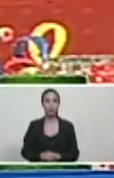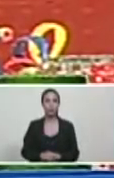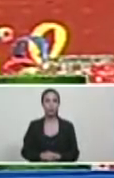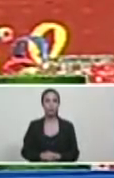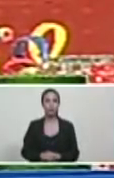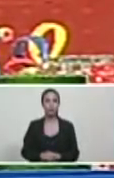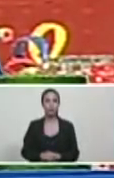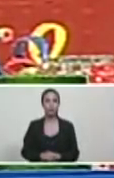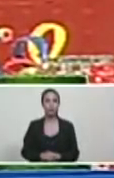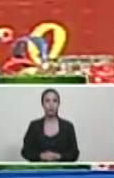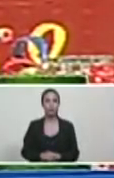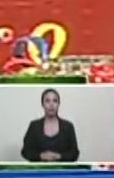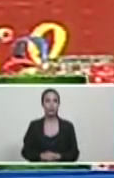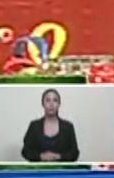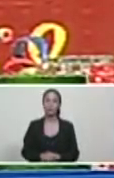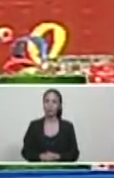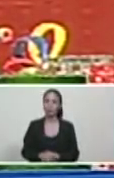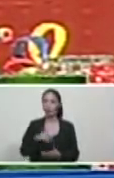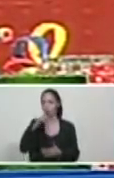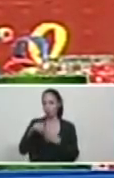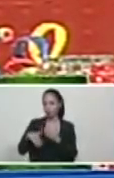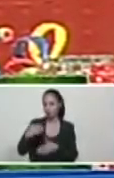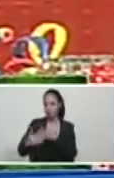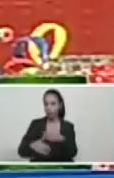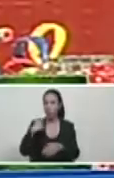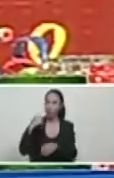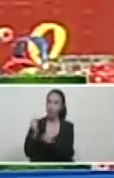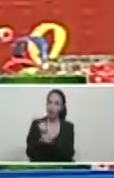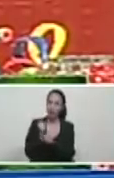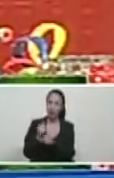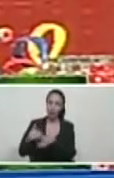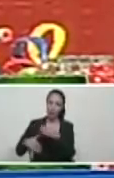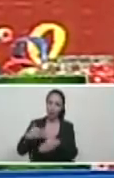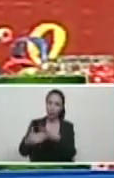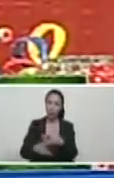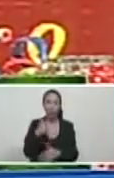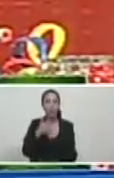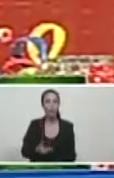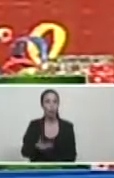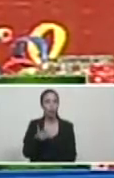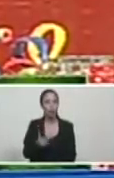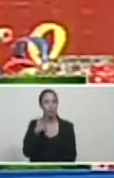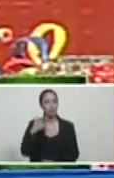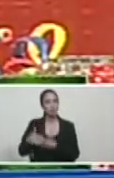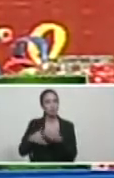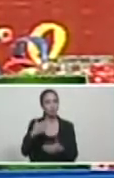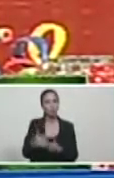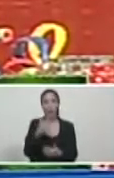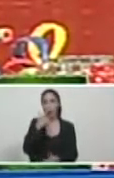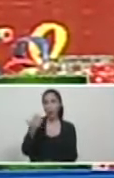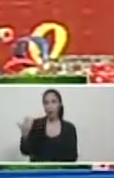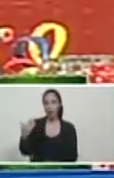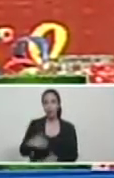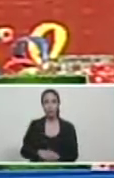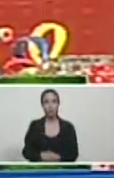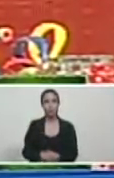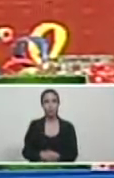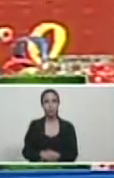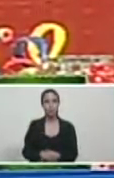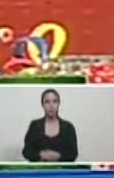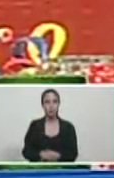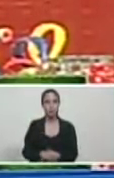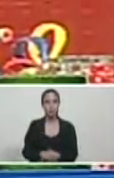Bueno, tenemos que continuar. Fíjense ustedes, esto es muy importante. La misión que yo lancé hace un mes, poco más de un